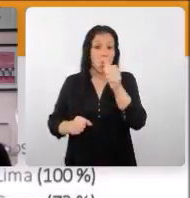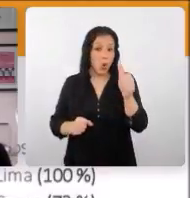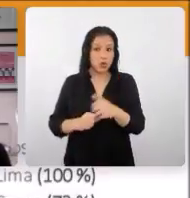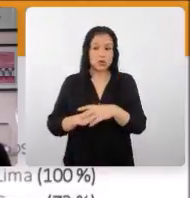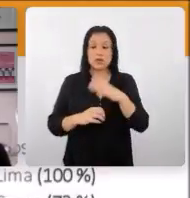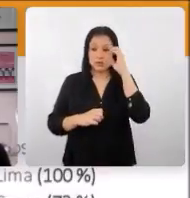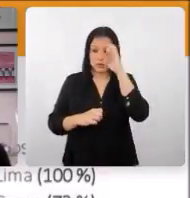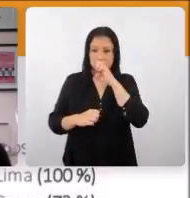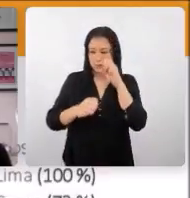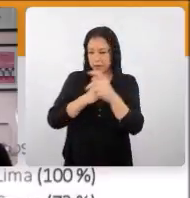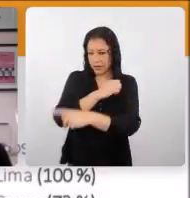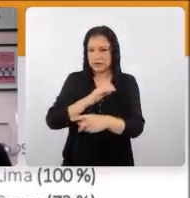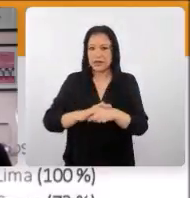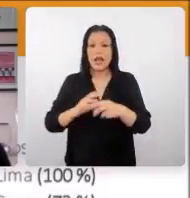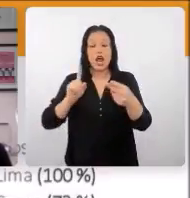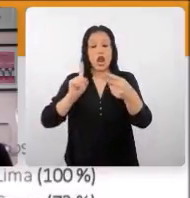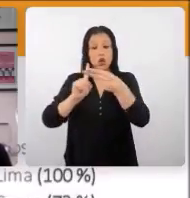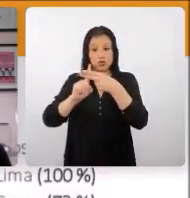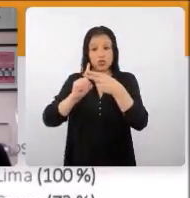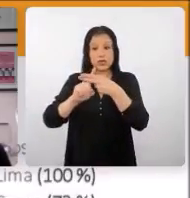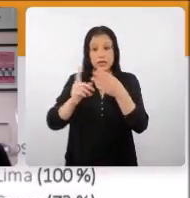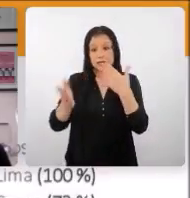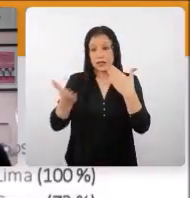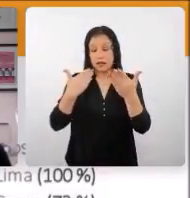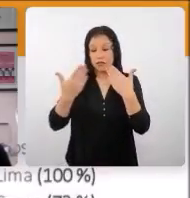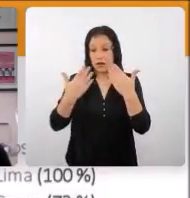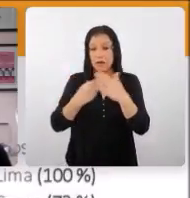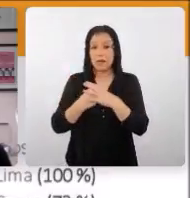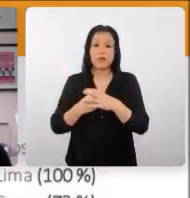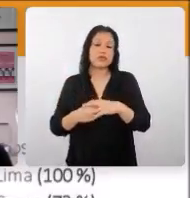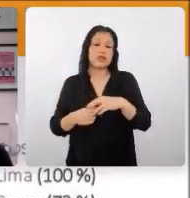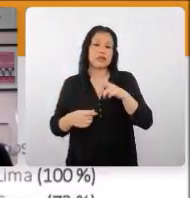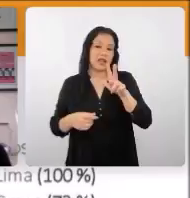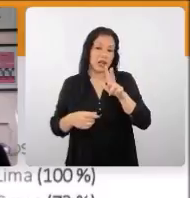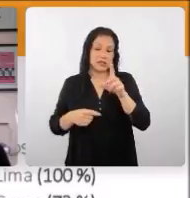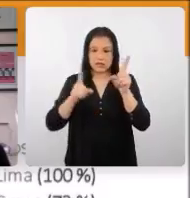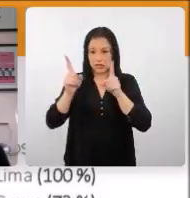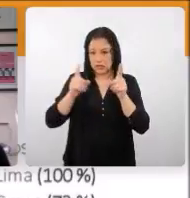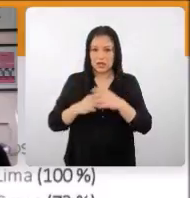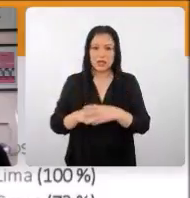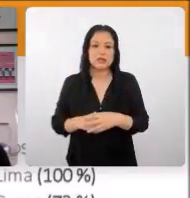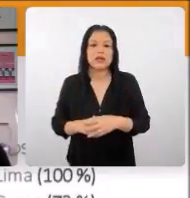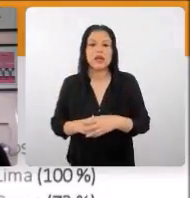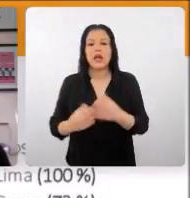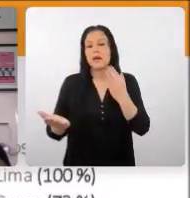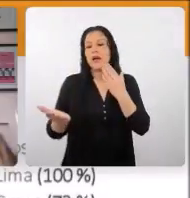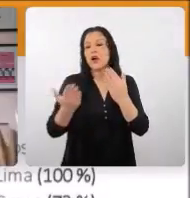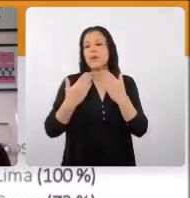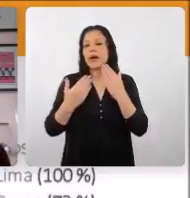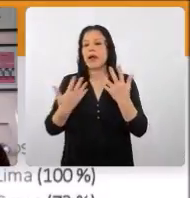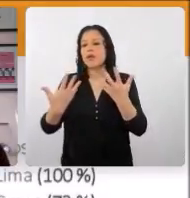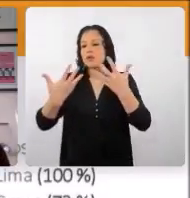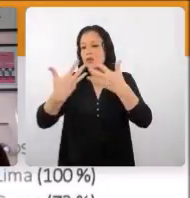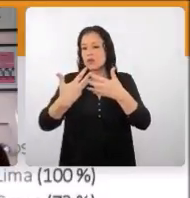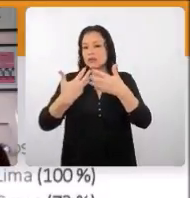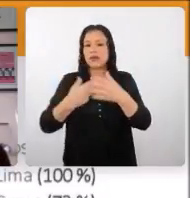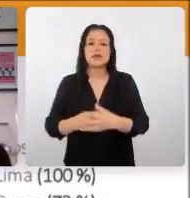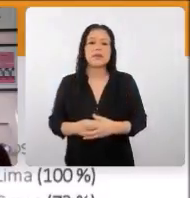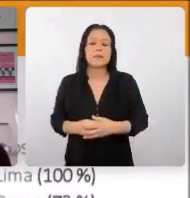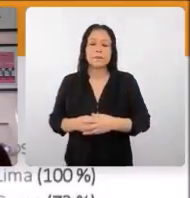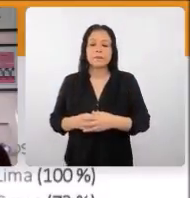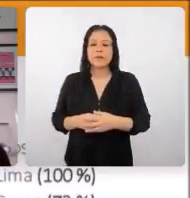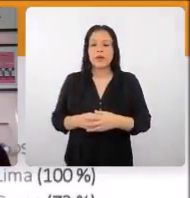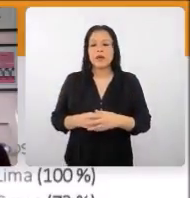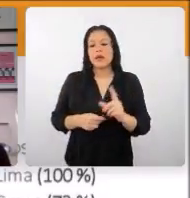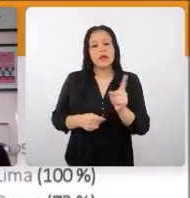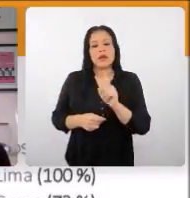que se están quedando, de cierto modo, estábamos hablando de hoteles de 3 estrellas, albergues que están muy asociados, en este caso, a lodge, que en algunos casos